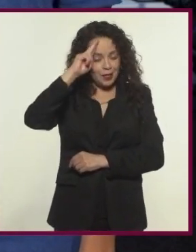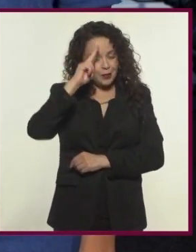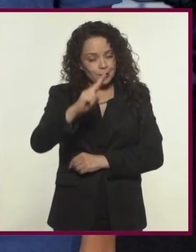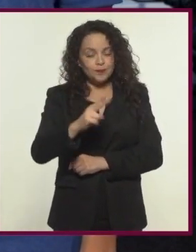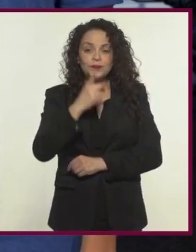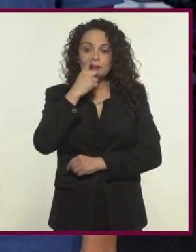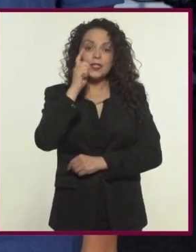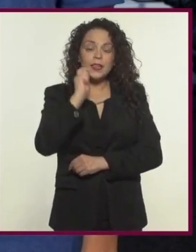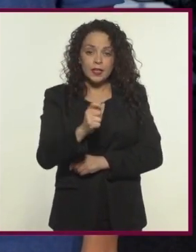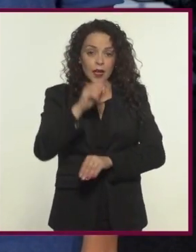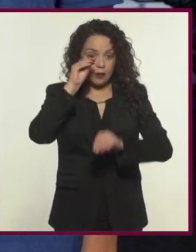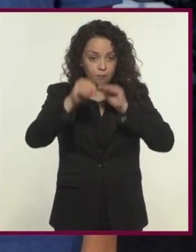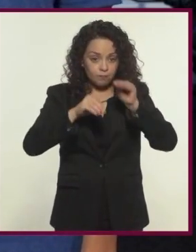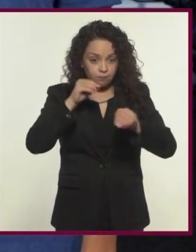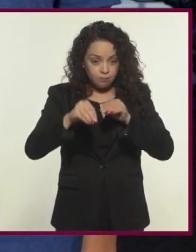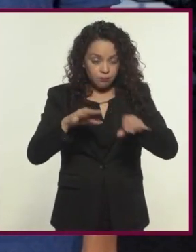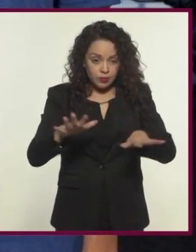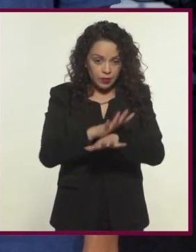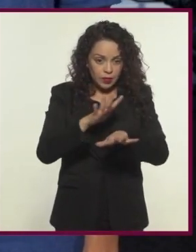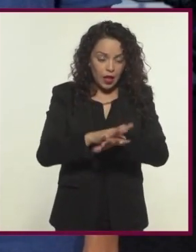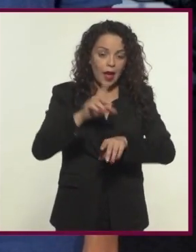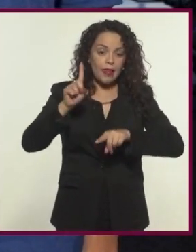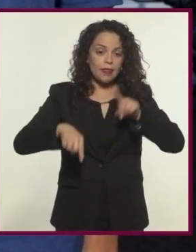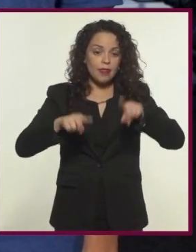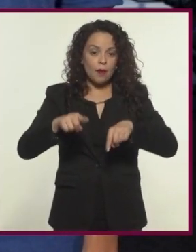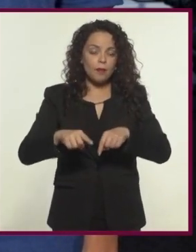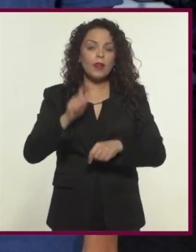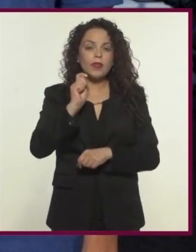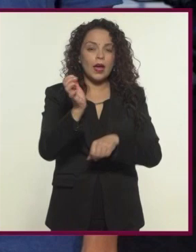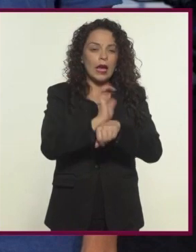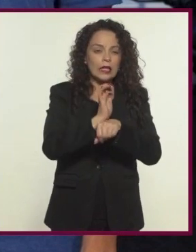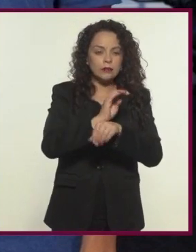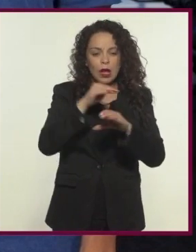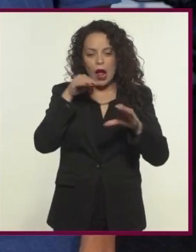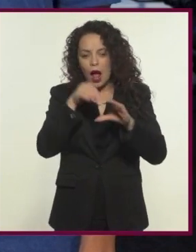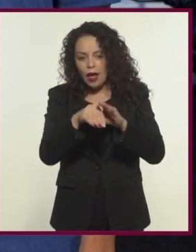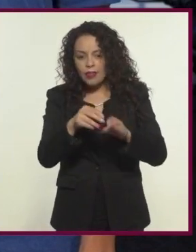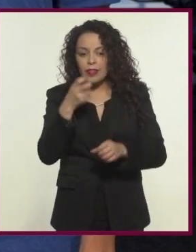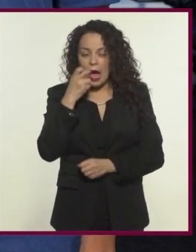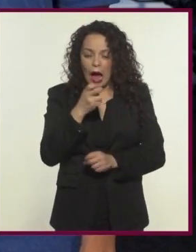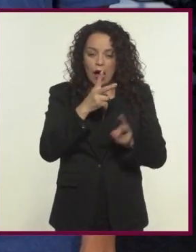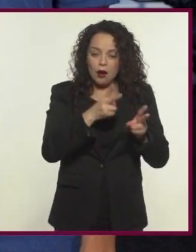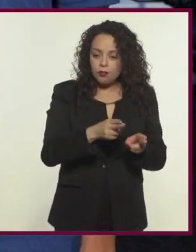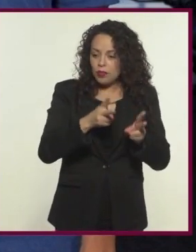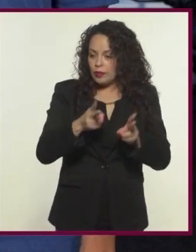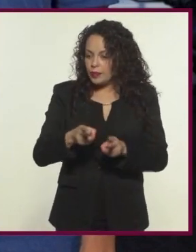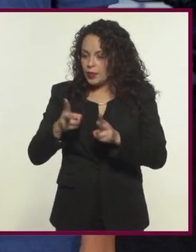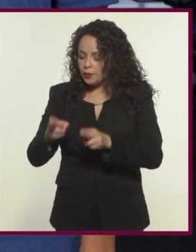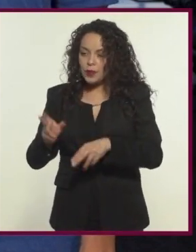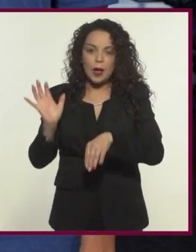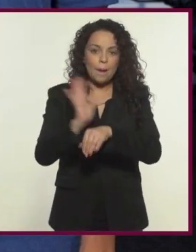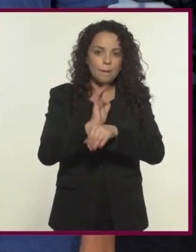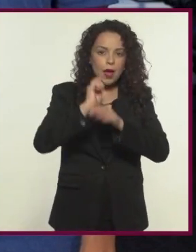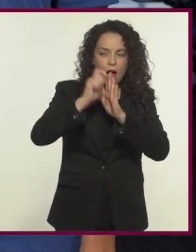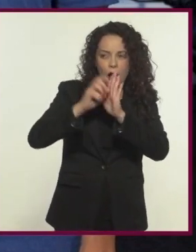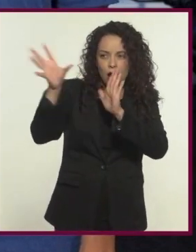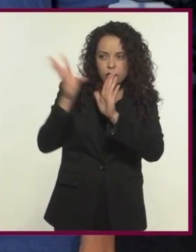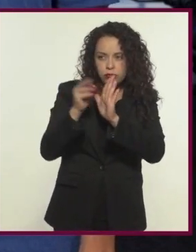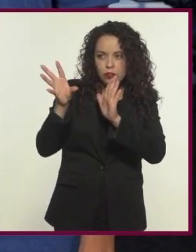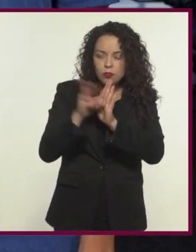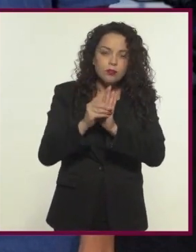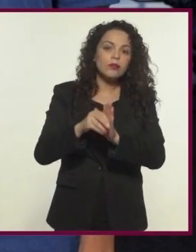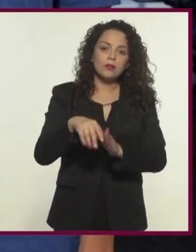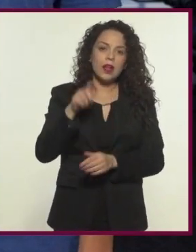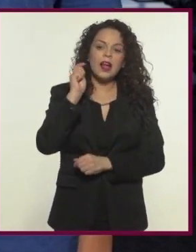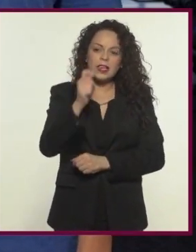Decía que la edición y por consecuencia el montaje dependían del tiempo dentro de la película, y así en cada corte, en cada escena también,